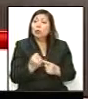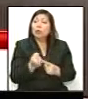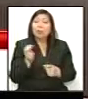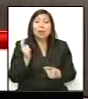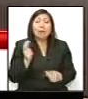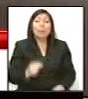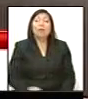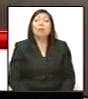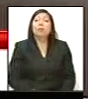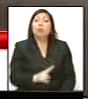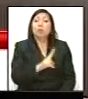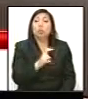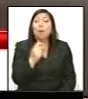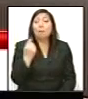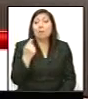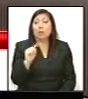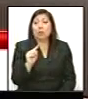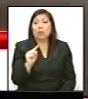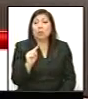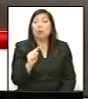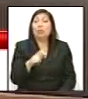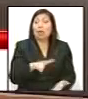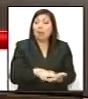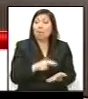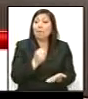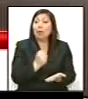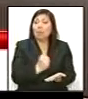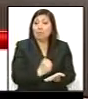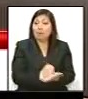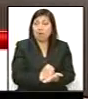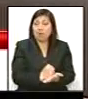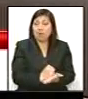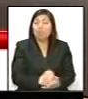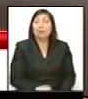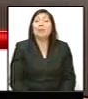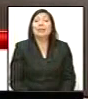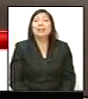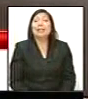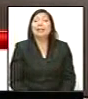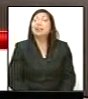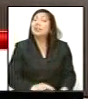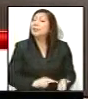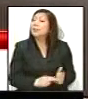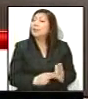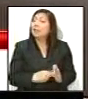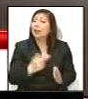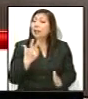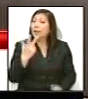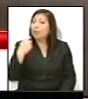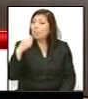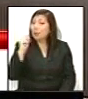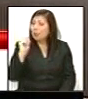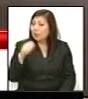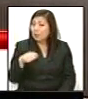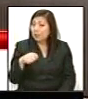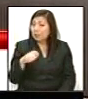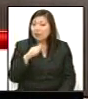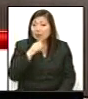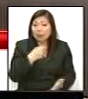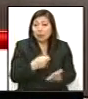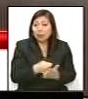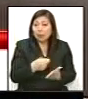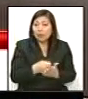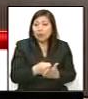magisterio. 200 millones hemos aprobado. Esos 200 millones, presidente, significan el 3% de la deuda